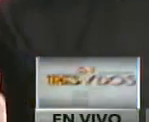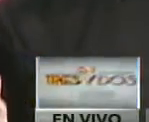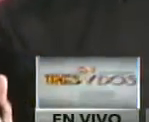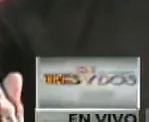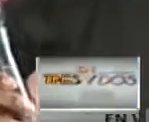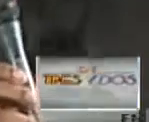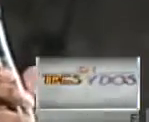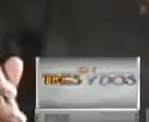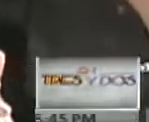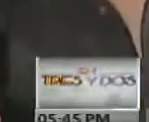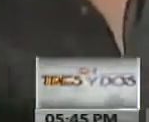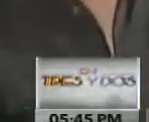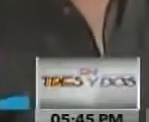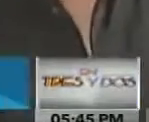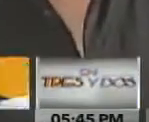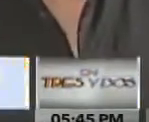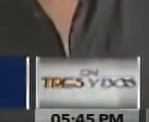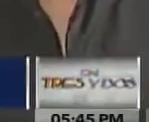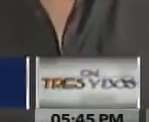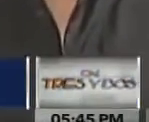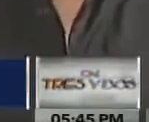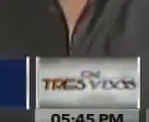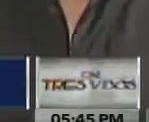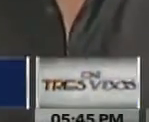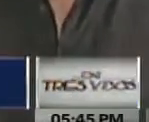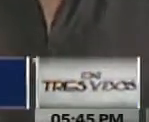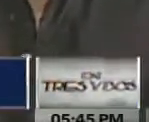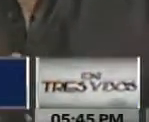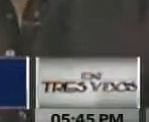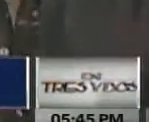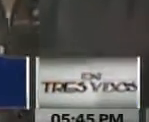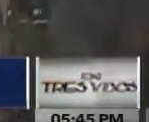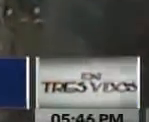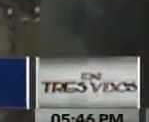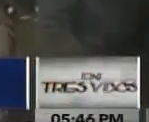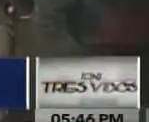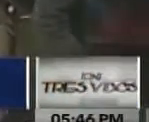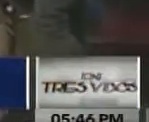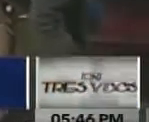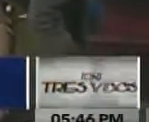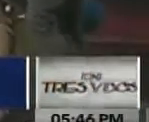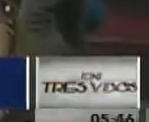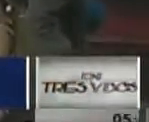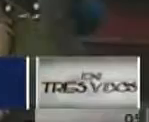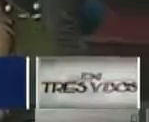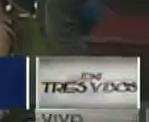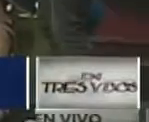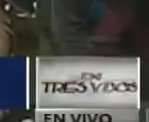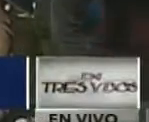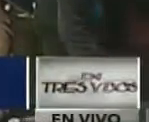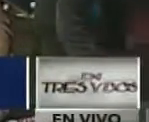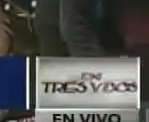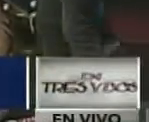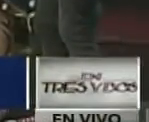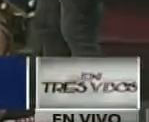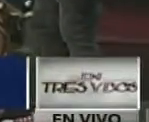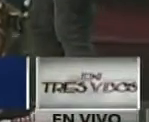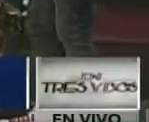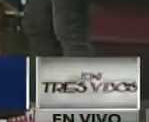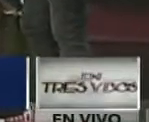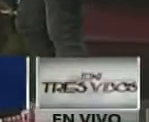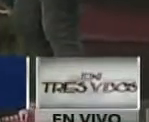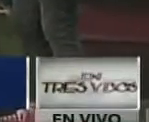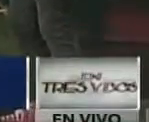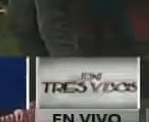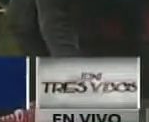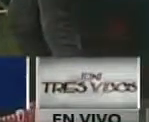Te volviste más fácil que la tabla del dos, que la tabla del dos, que la tabla del dos.